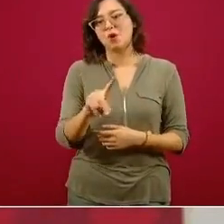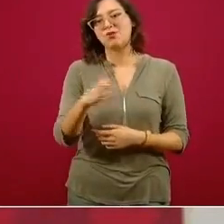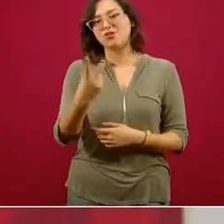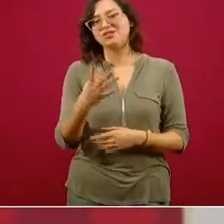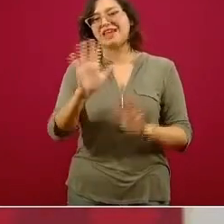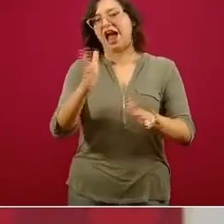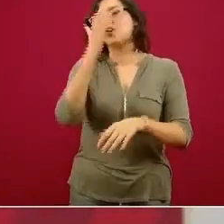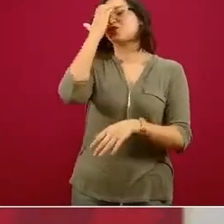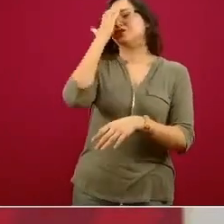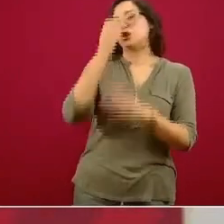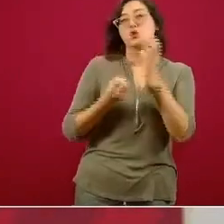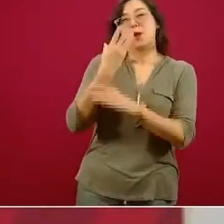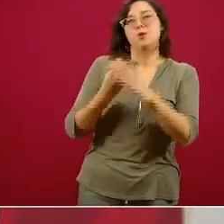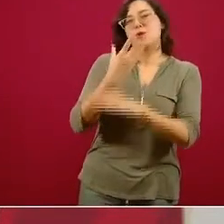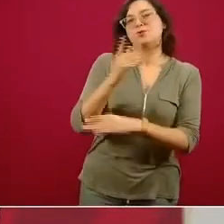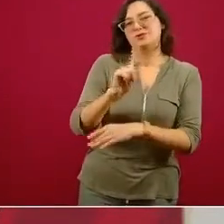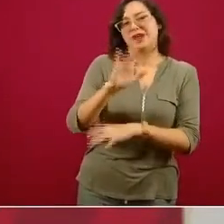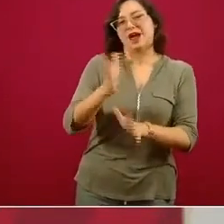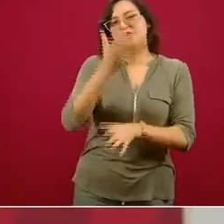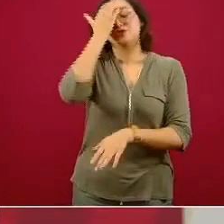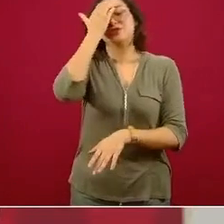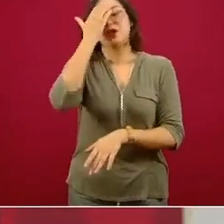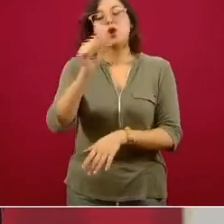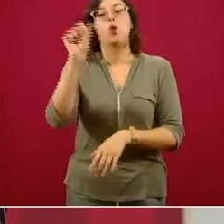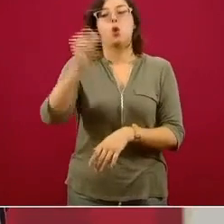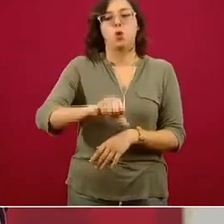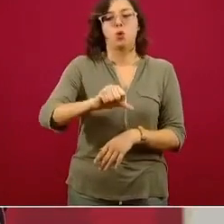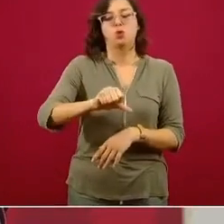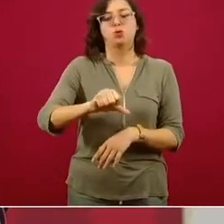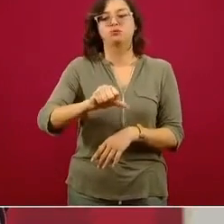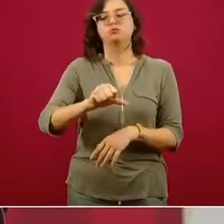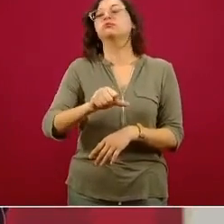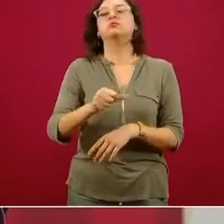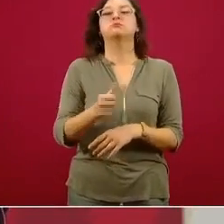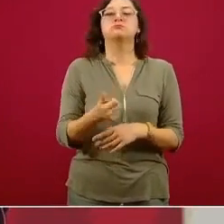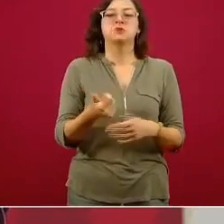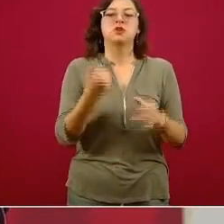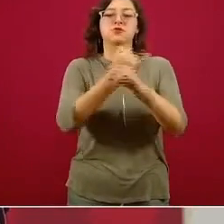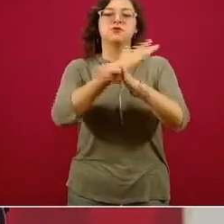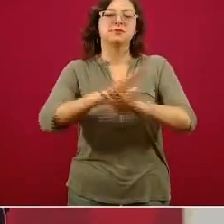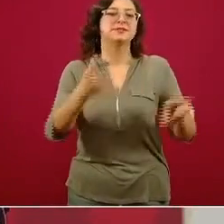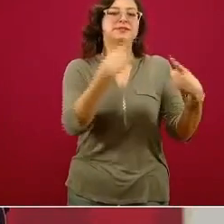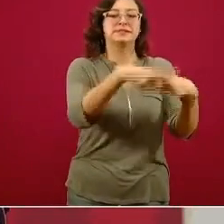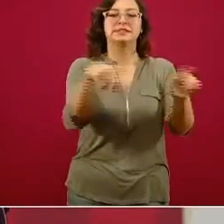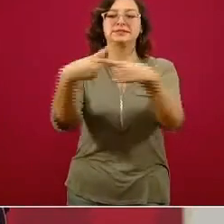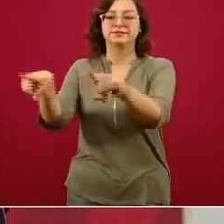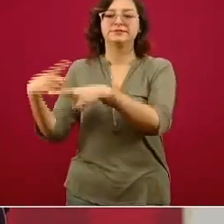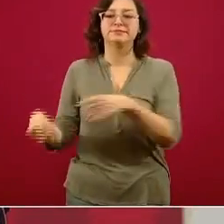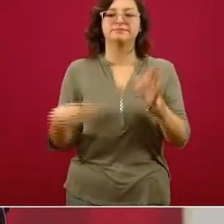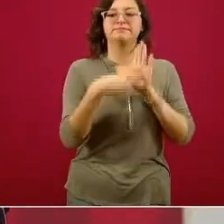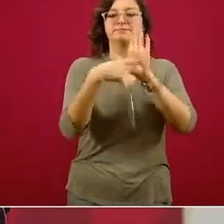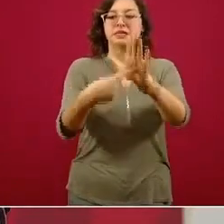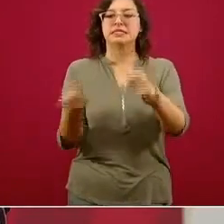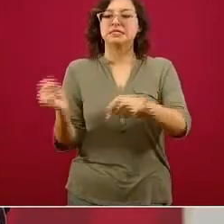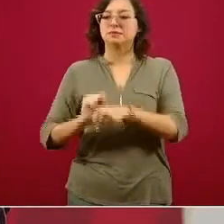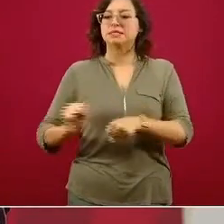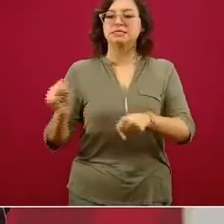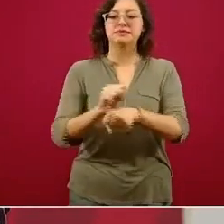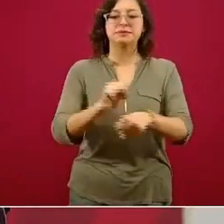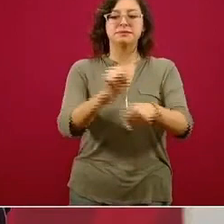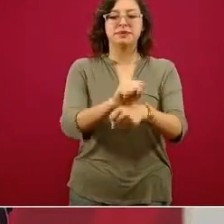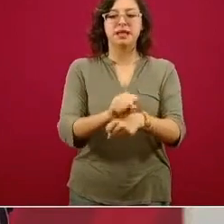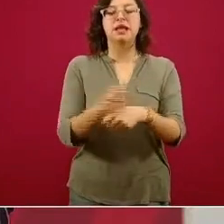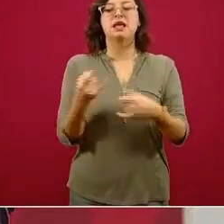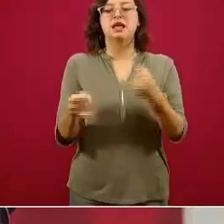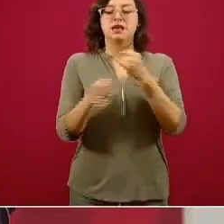SARS-CoV-2. Y hoy vamos a tener varias de las piezas de información de carácter semanal. Tendremos el informe